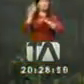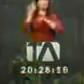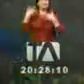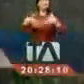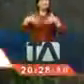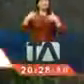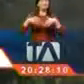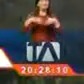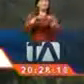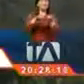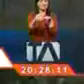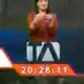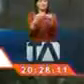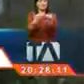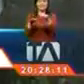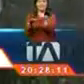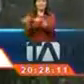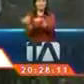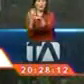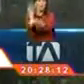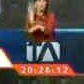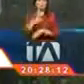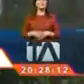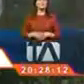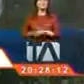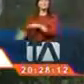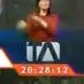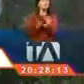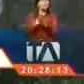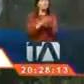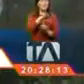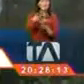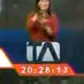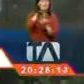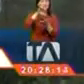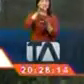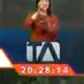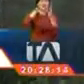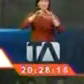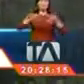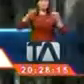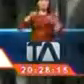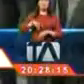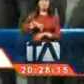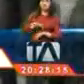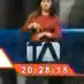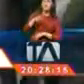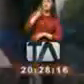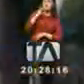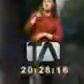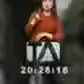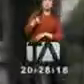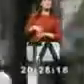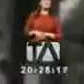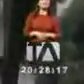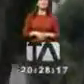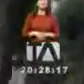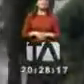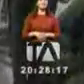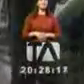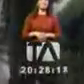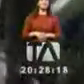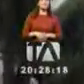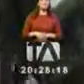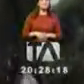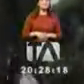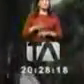finalizar, el primer mandatario realizó un recorrido por el parque de la ciudad del Tena, en el cual pues pudo observar cómo se ha